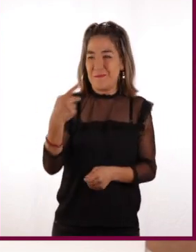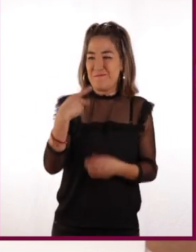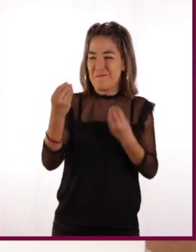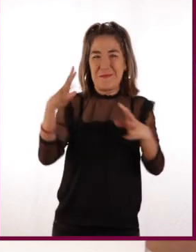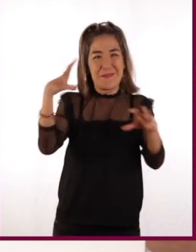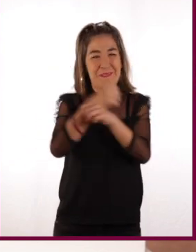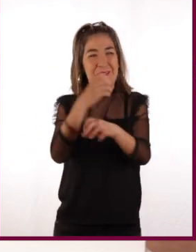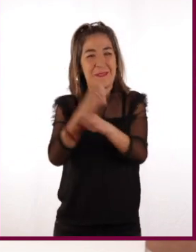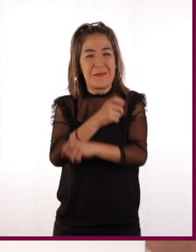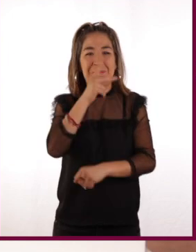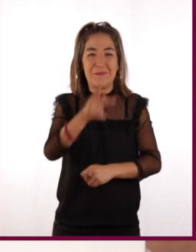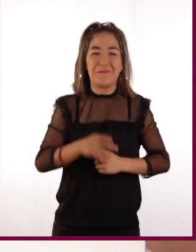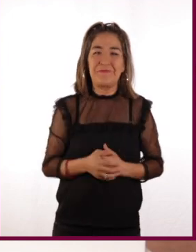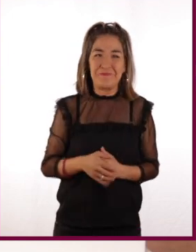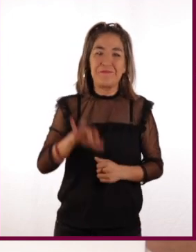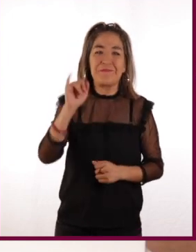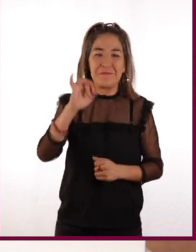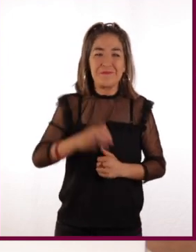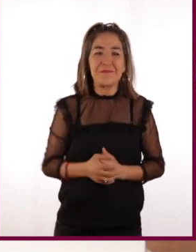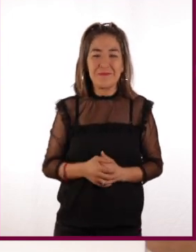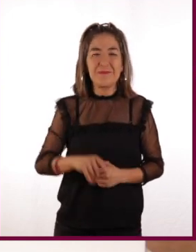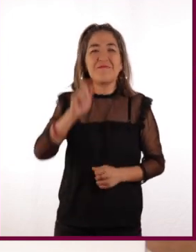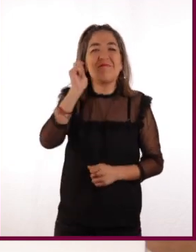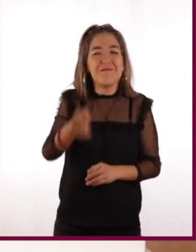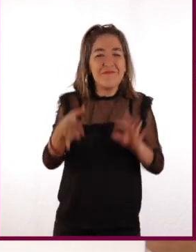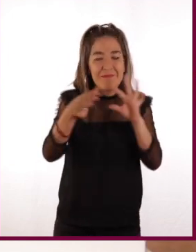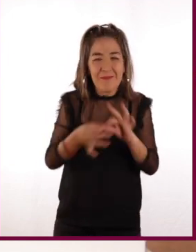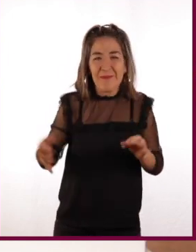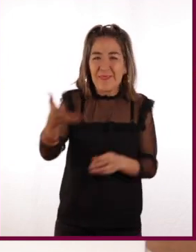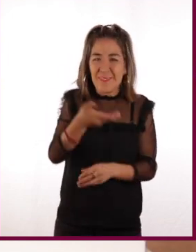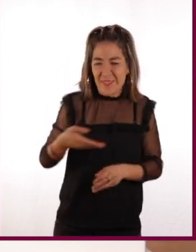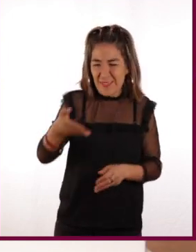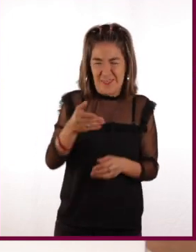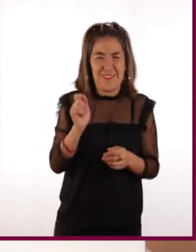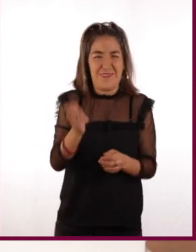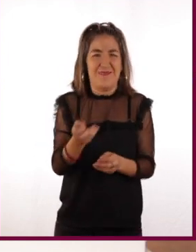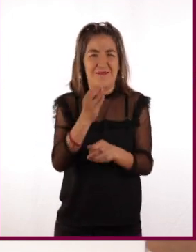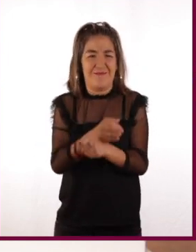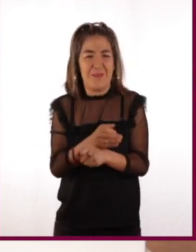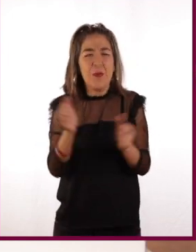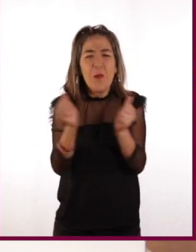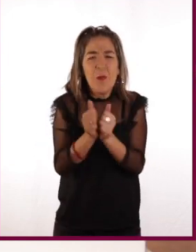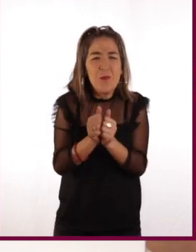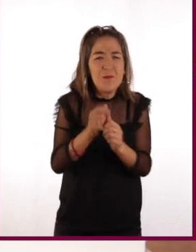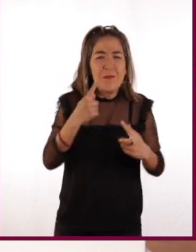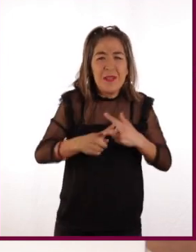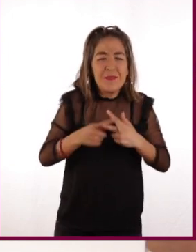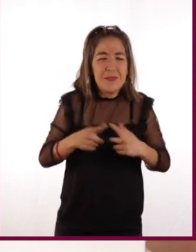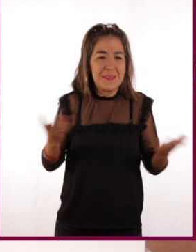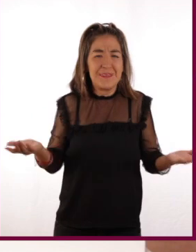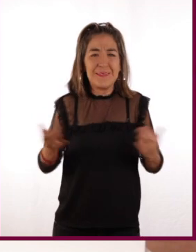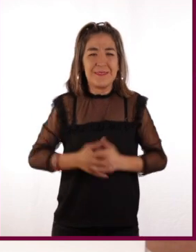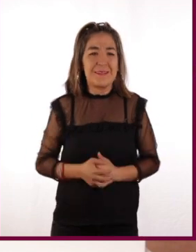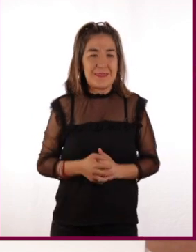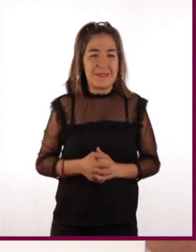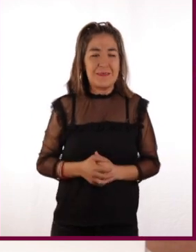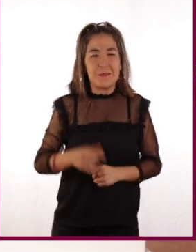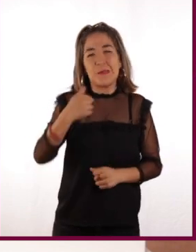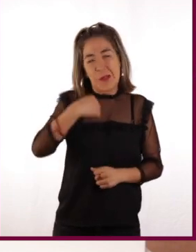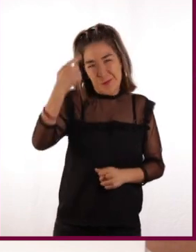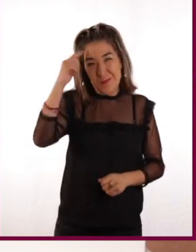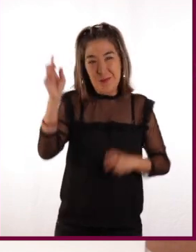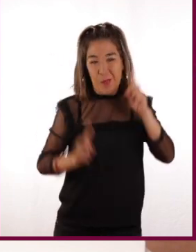muchas definiciones, Ernesto. Ay, tú me dirás, ¿qué tiene que ver todo esto con las matemáticas? Bueno,